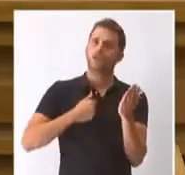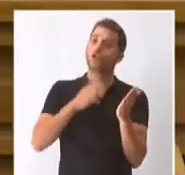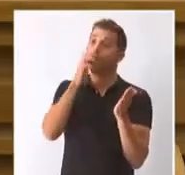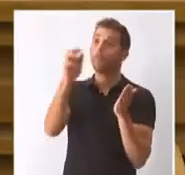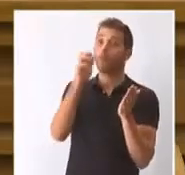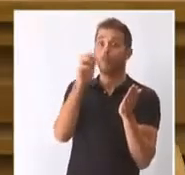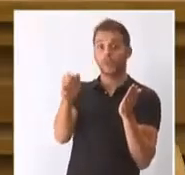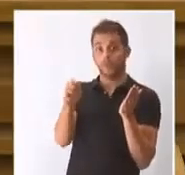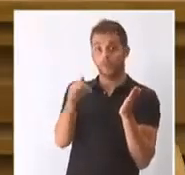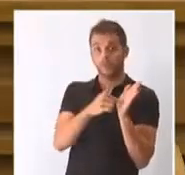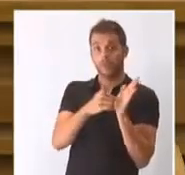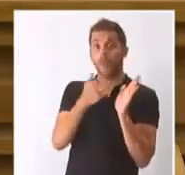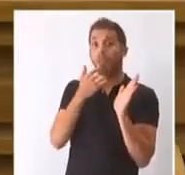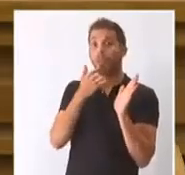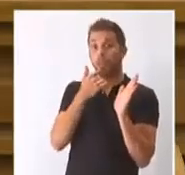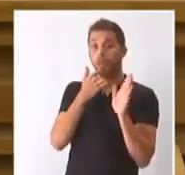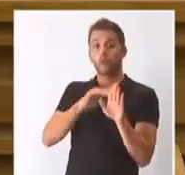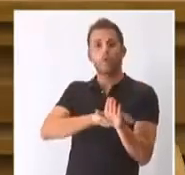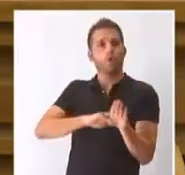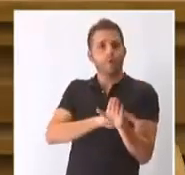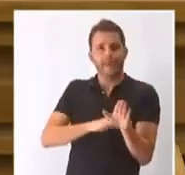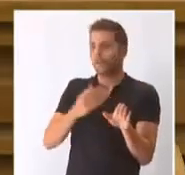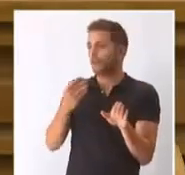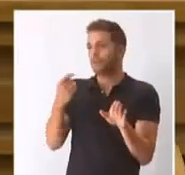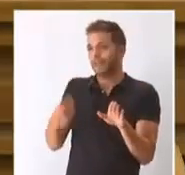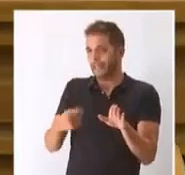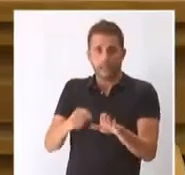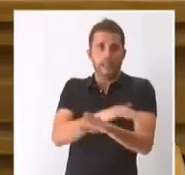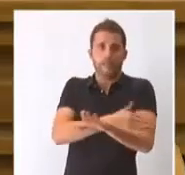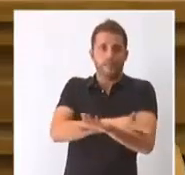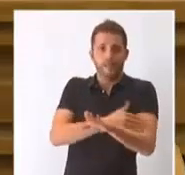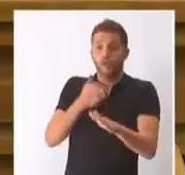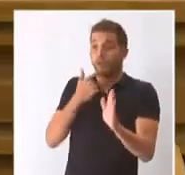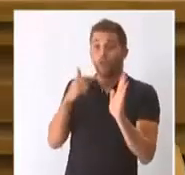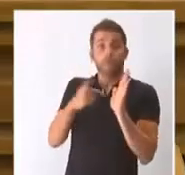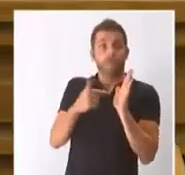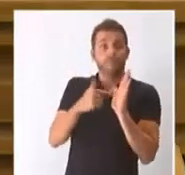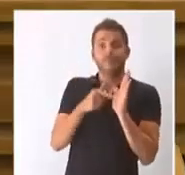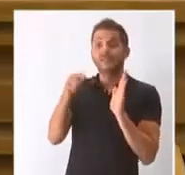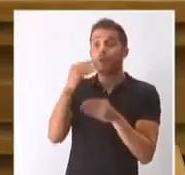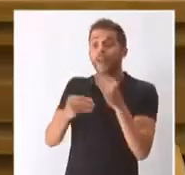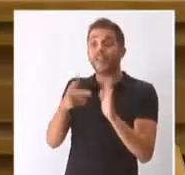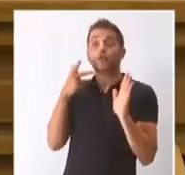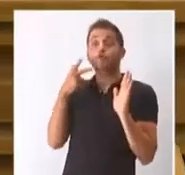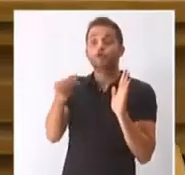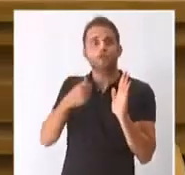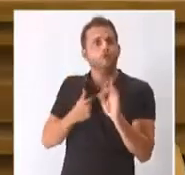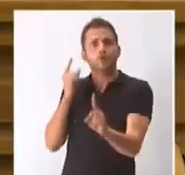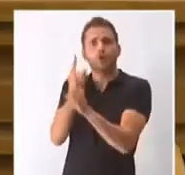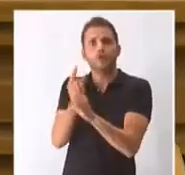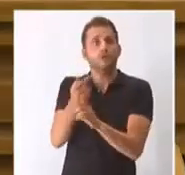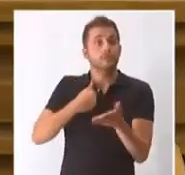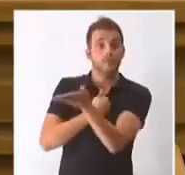me niego y le digo al gobierno el presidente a los ministros digan estoy totalmente en contra de su caso firmarla